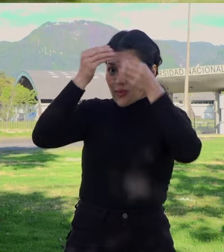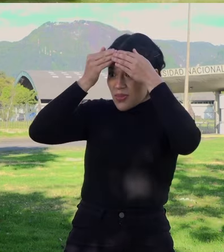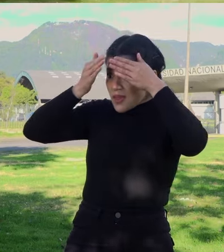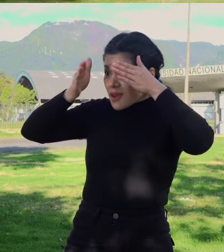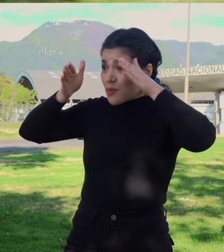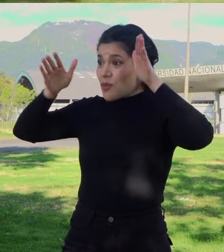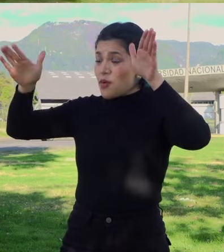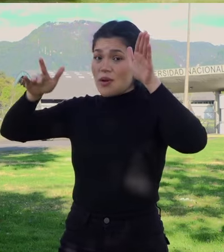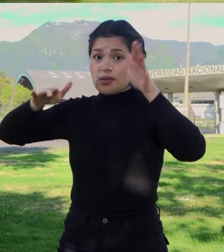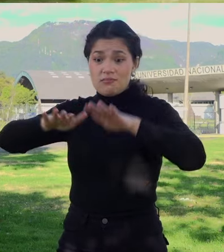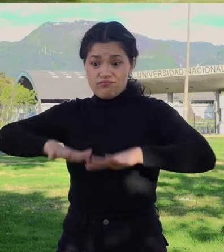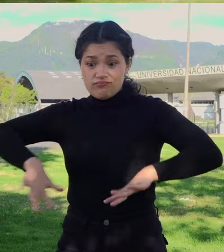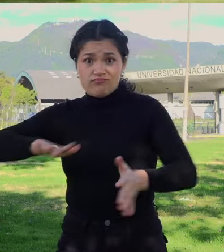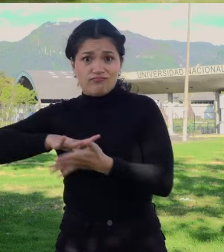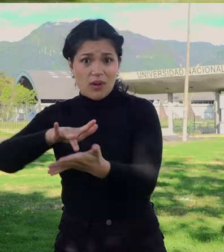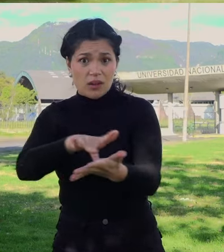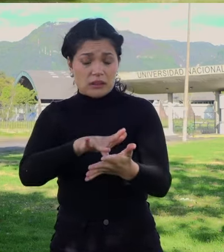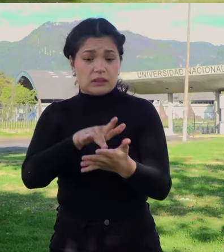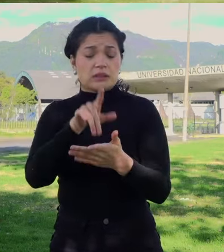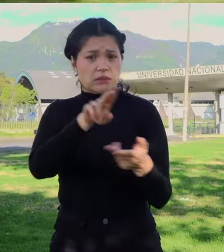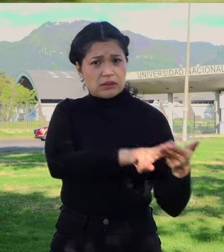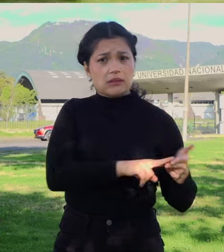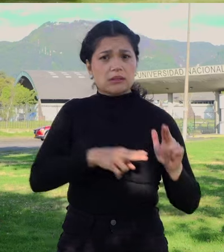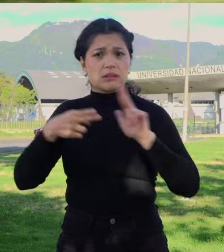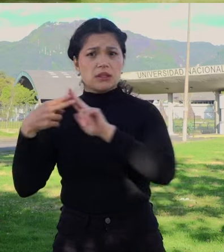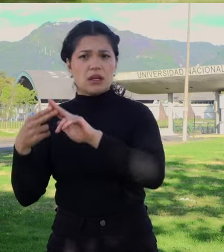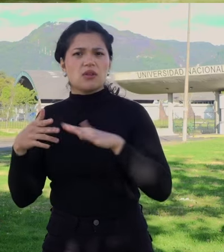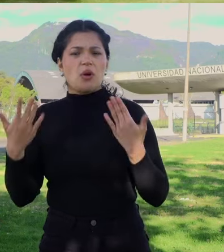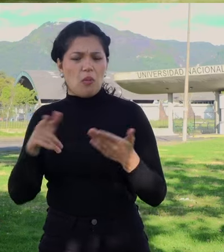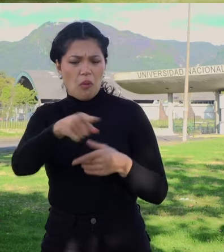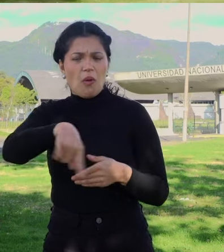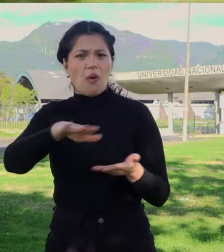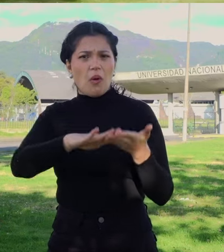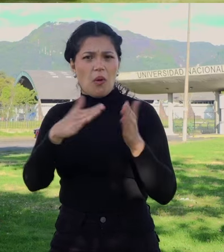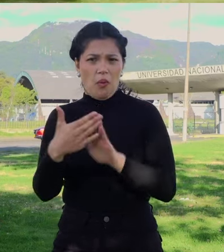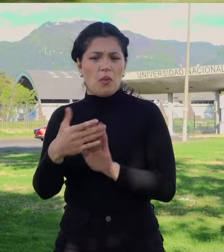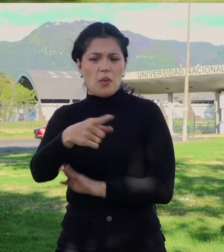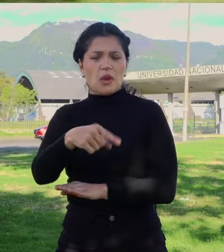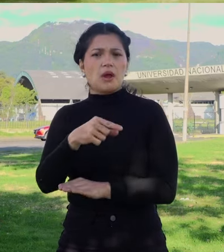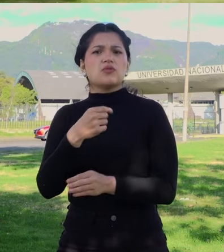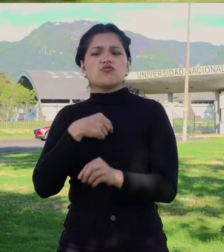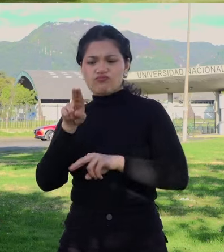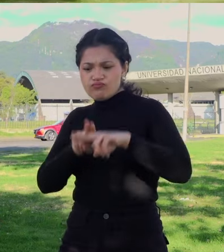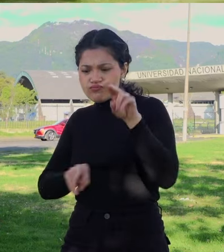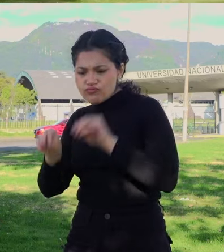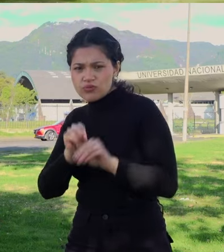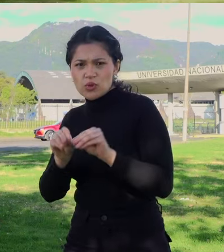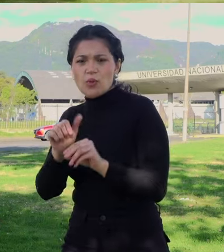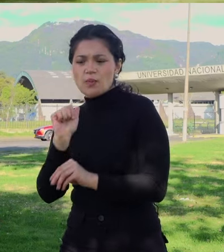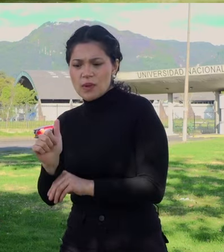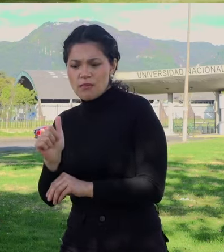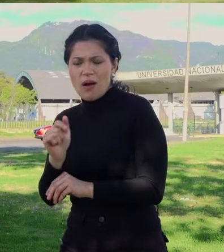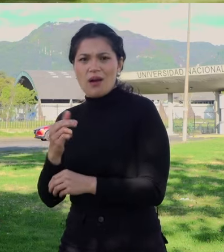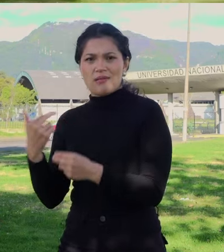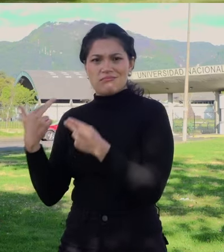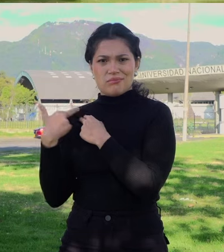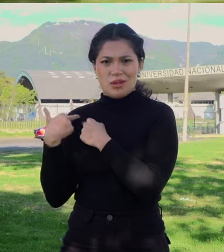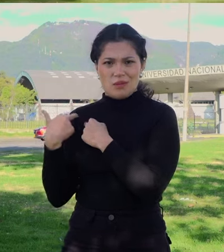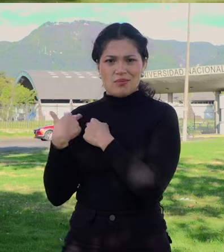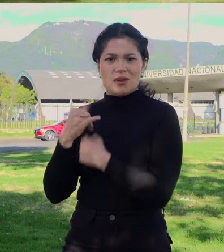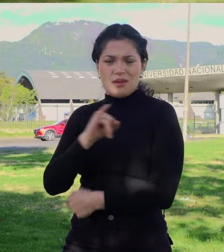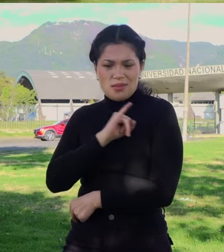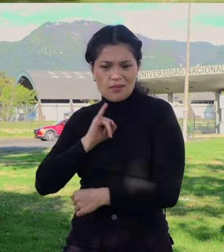democratización tiene relación directa con la forma como la comunidad se construye a sí misma, como se constituye a sí